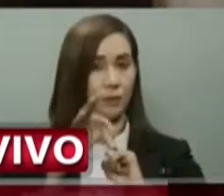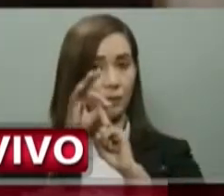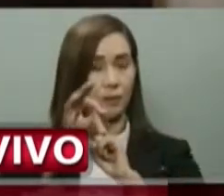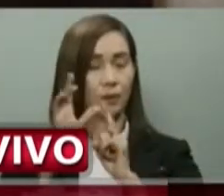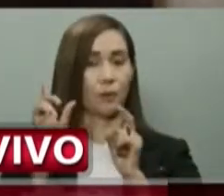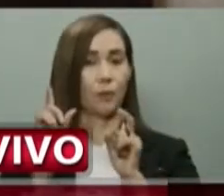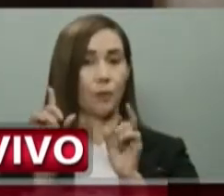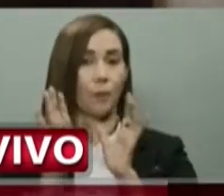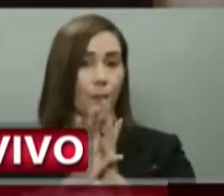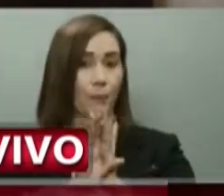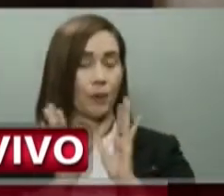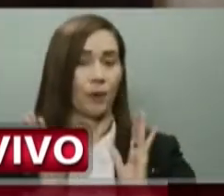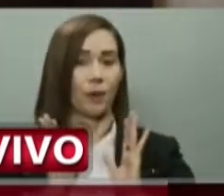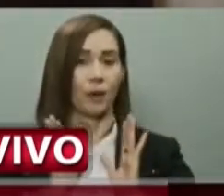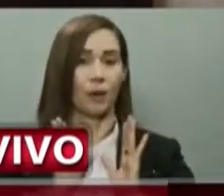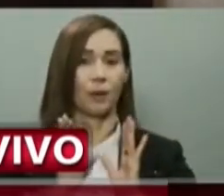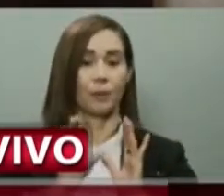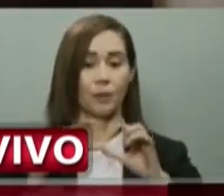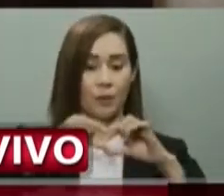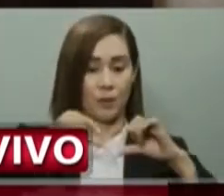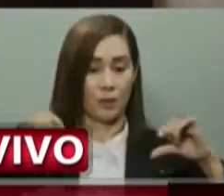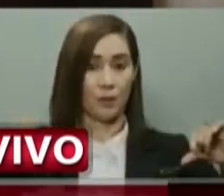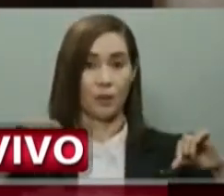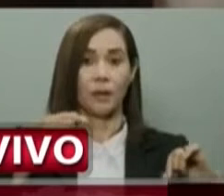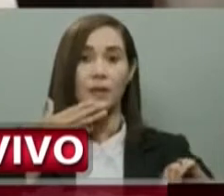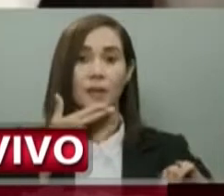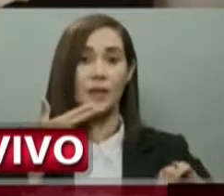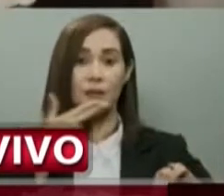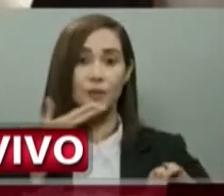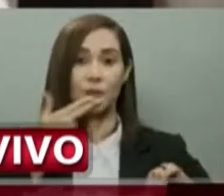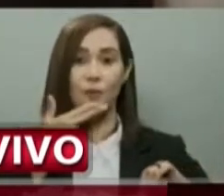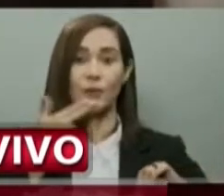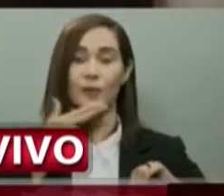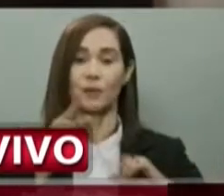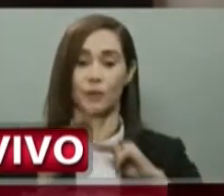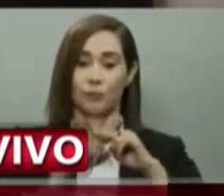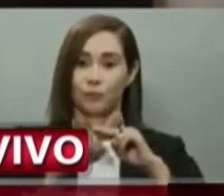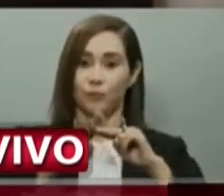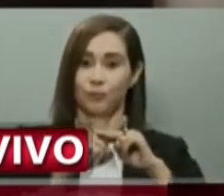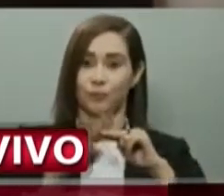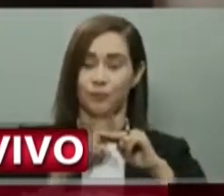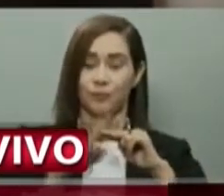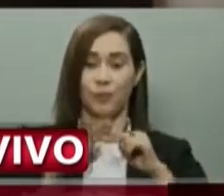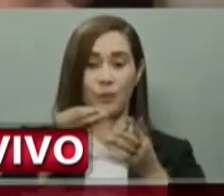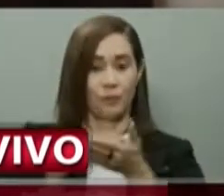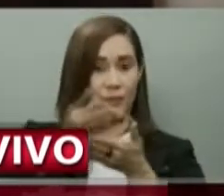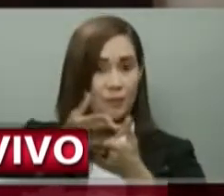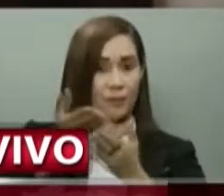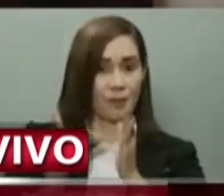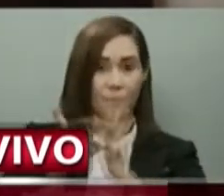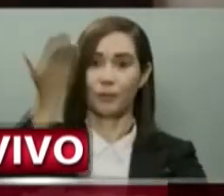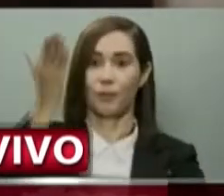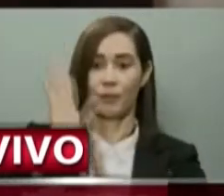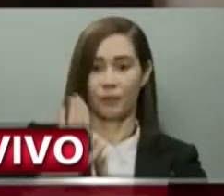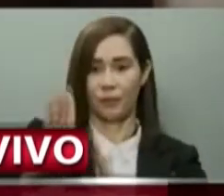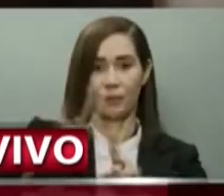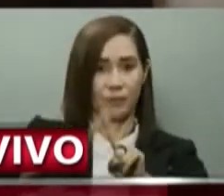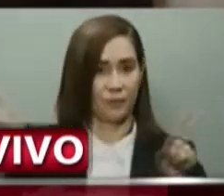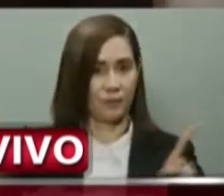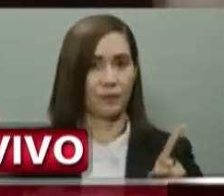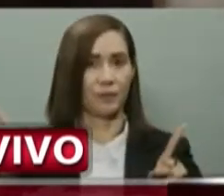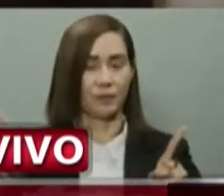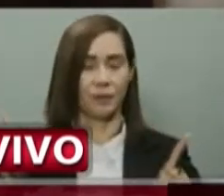es el caso de la caña de azúcar, que son los ingenios, que ellos tienen que pagar sus aumentos, porque eso no es parte